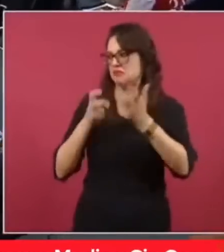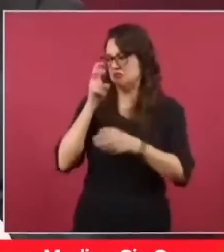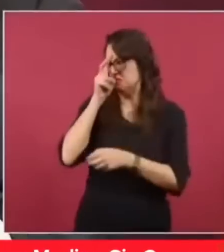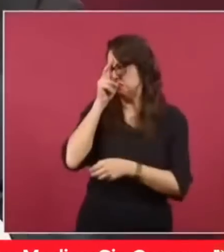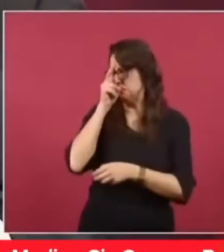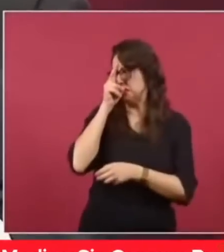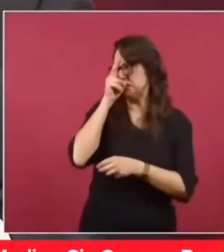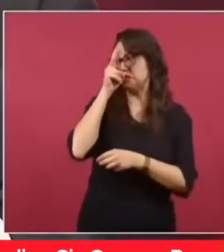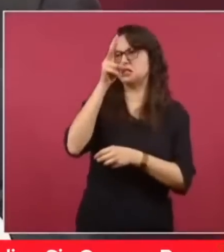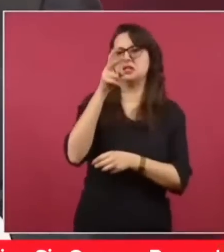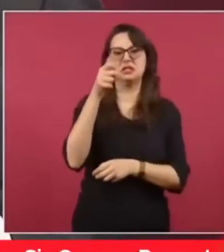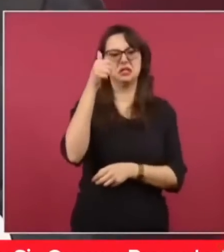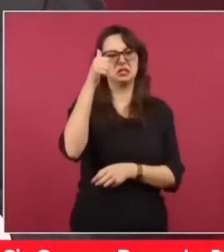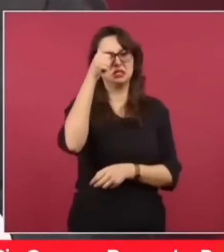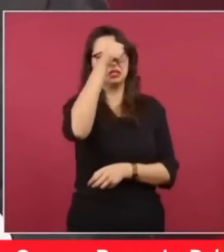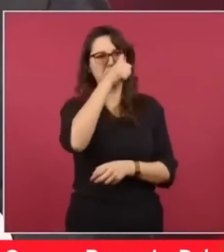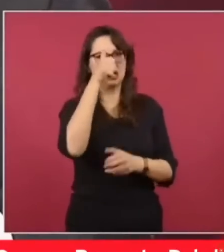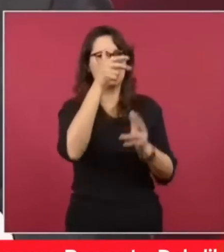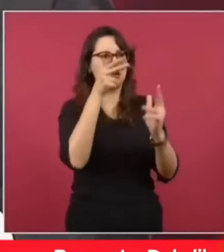dicen